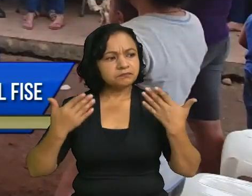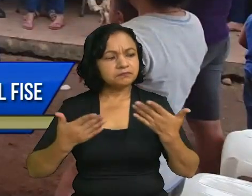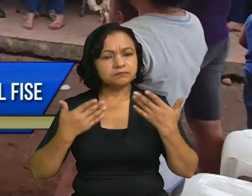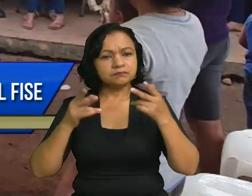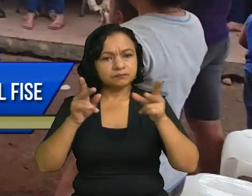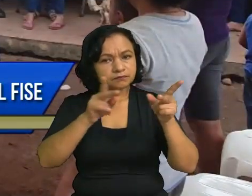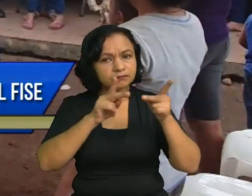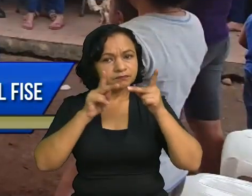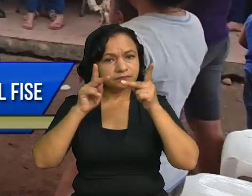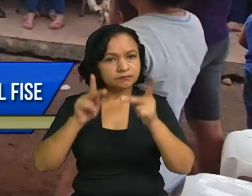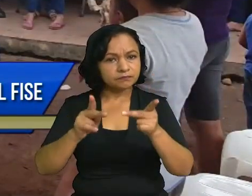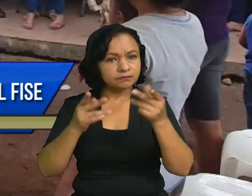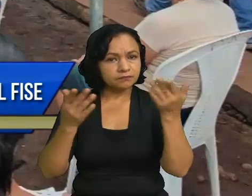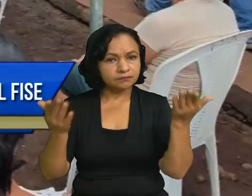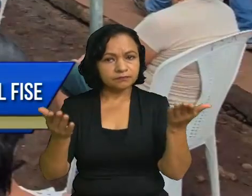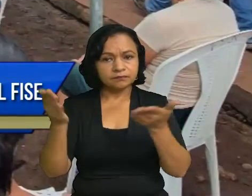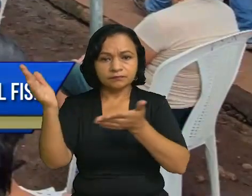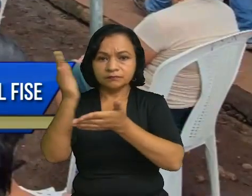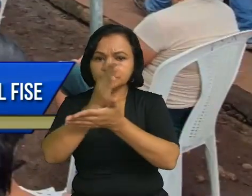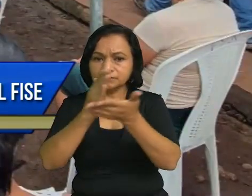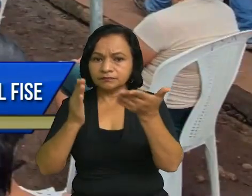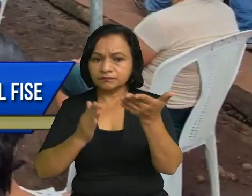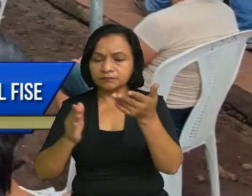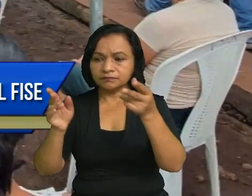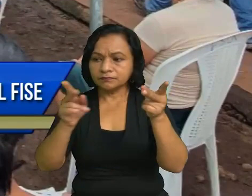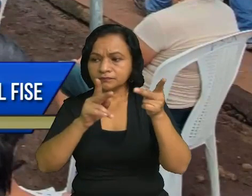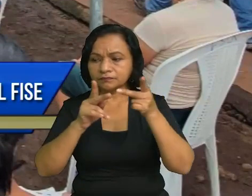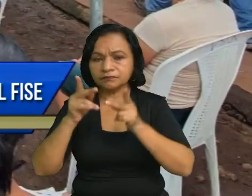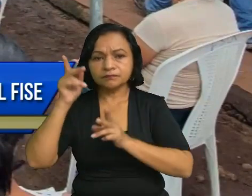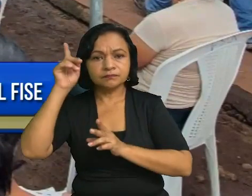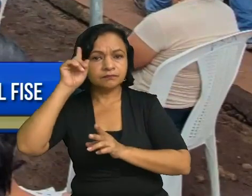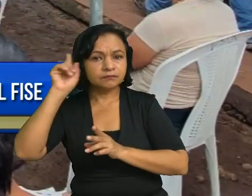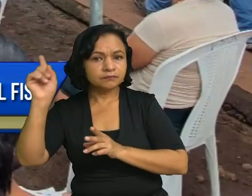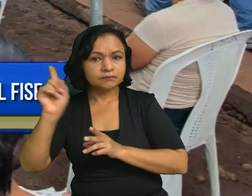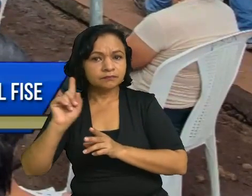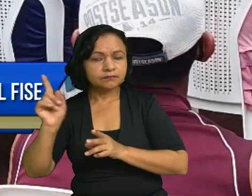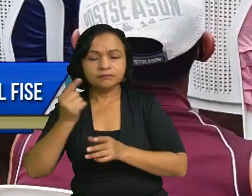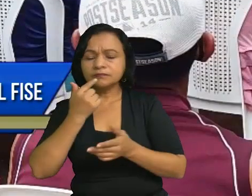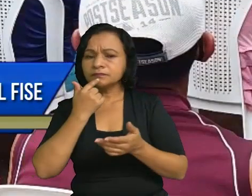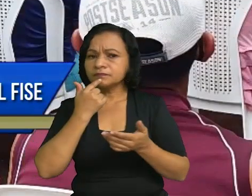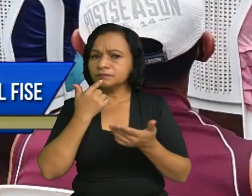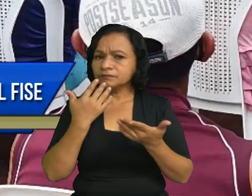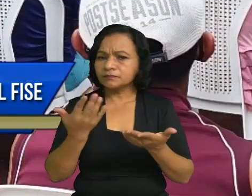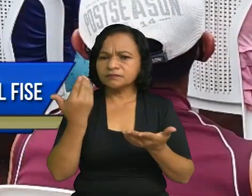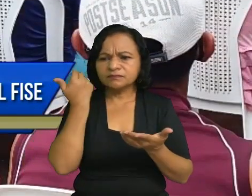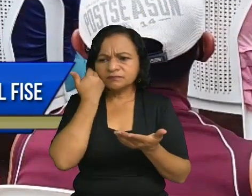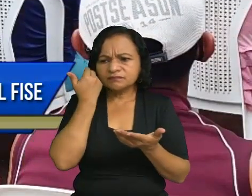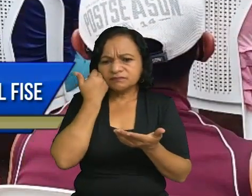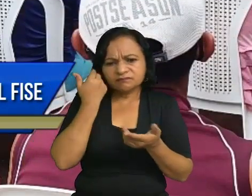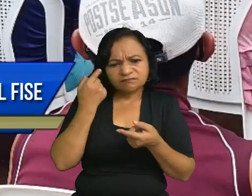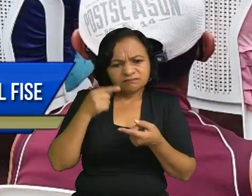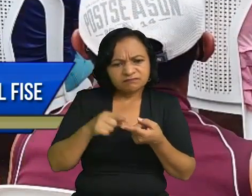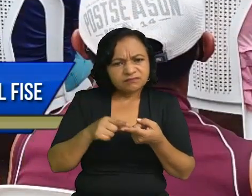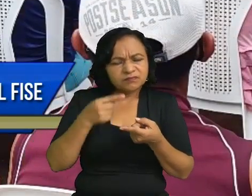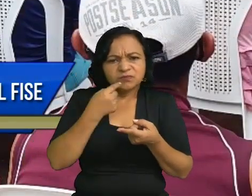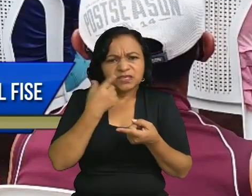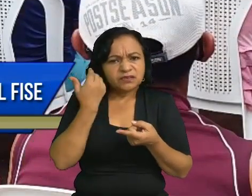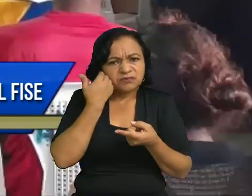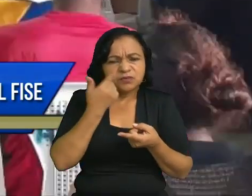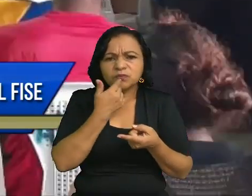es decir a veces la gente no se sabe por qué es que se está enfermando la gente no sabe que